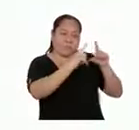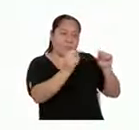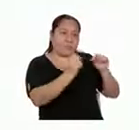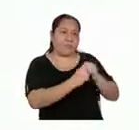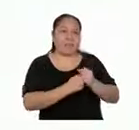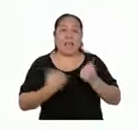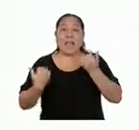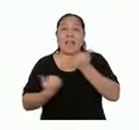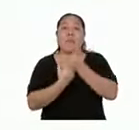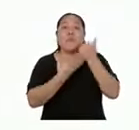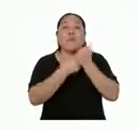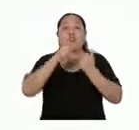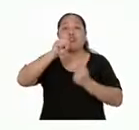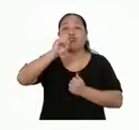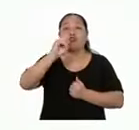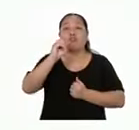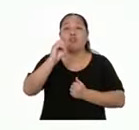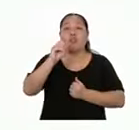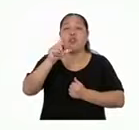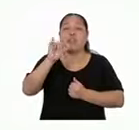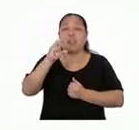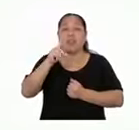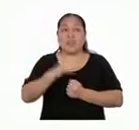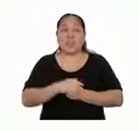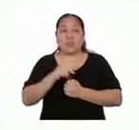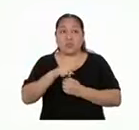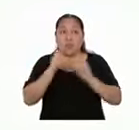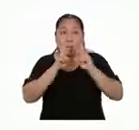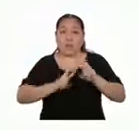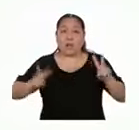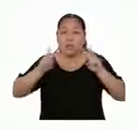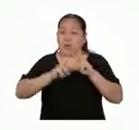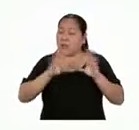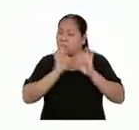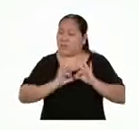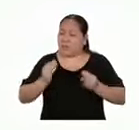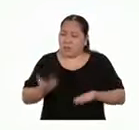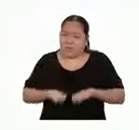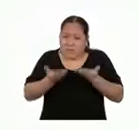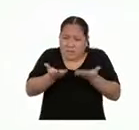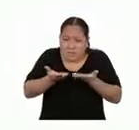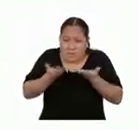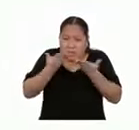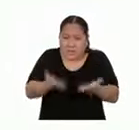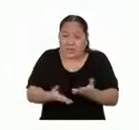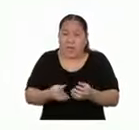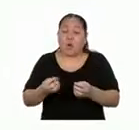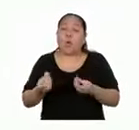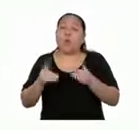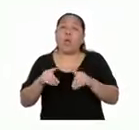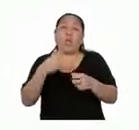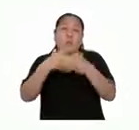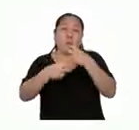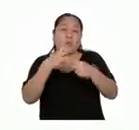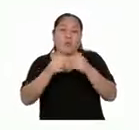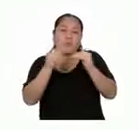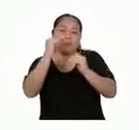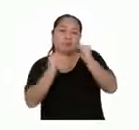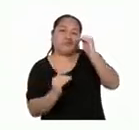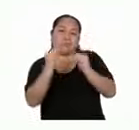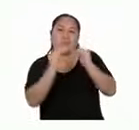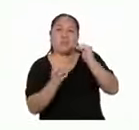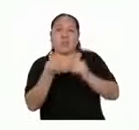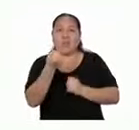La solidaridad, por ejemplo, es un valor constante que se manifiesta en momentos de dificultades y desigualdades económicas. Sin este